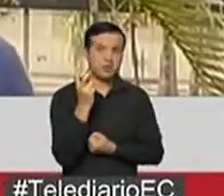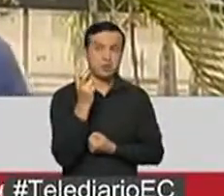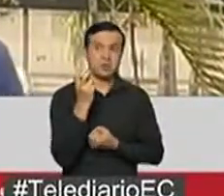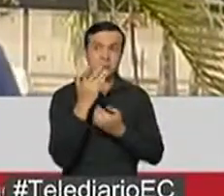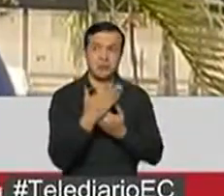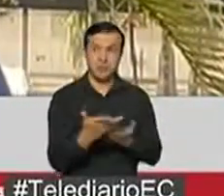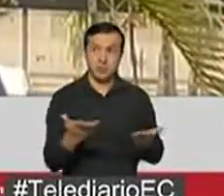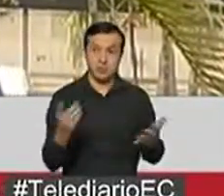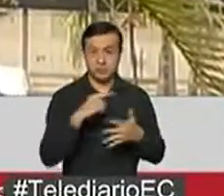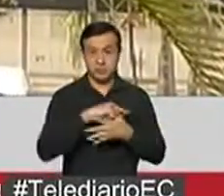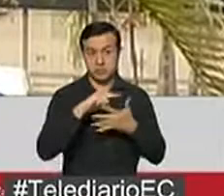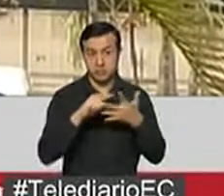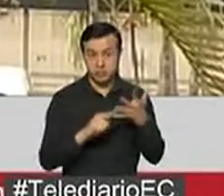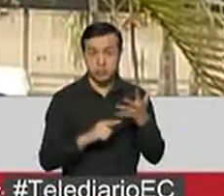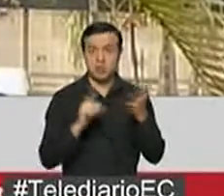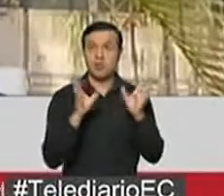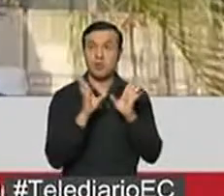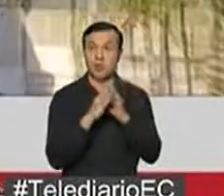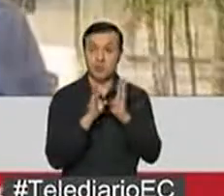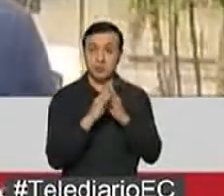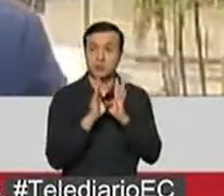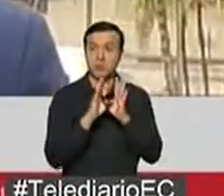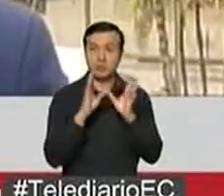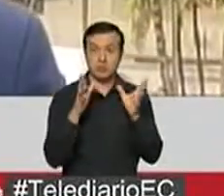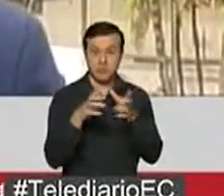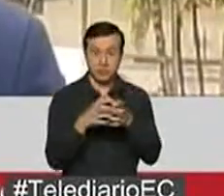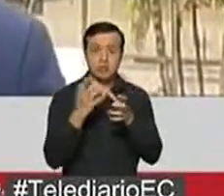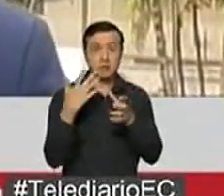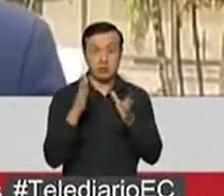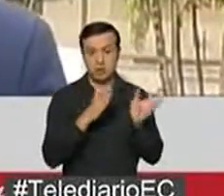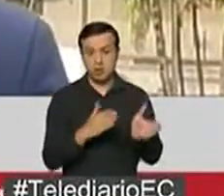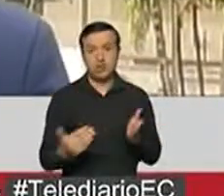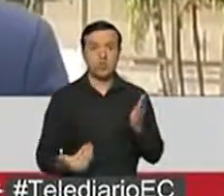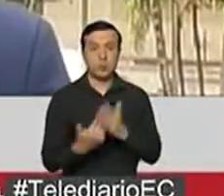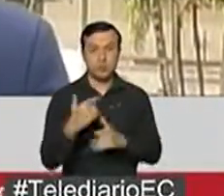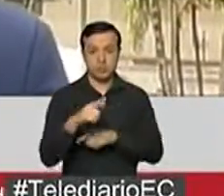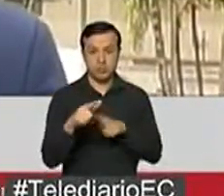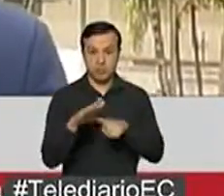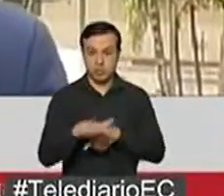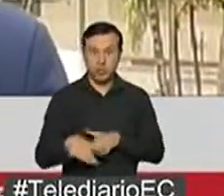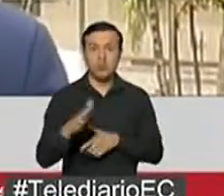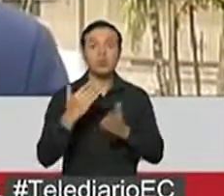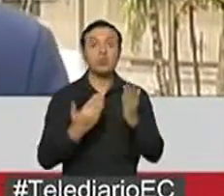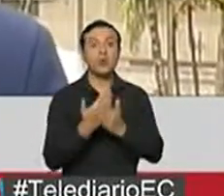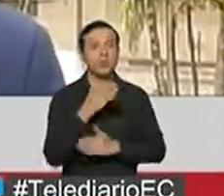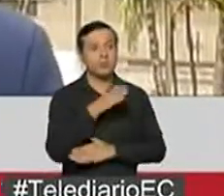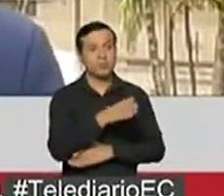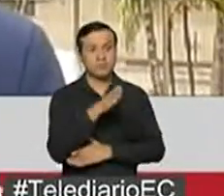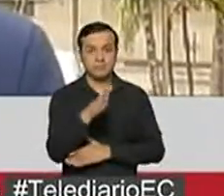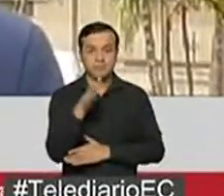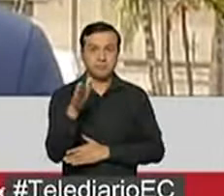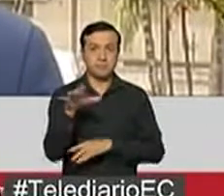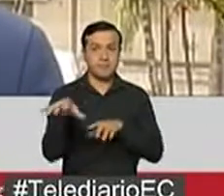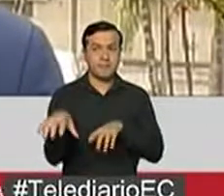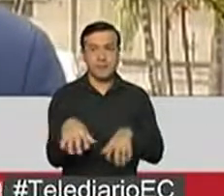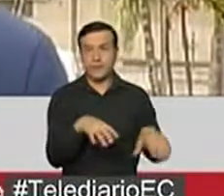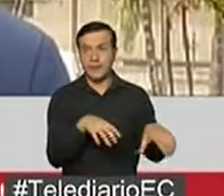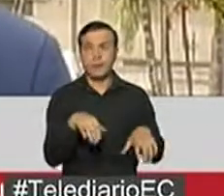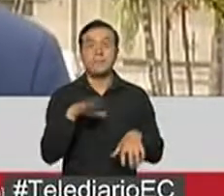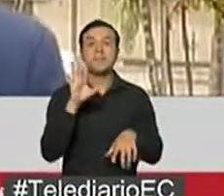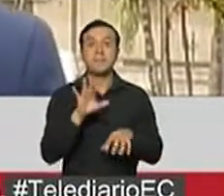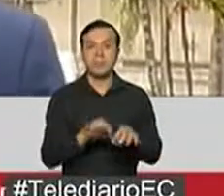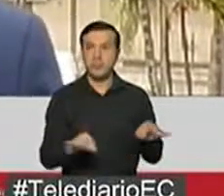de eventos de convenciones congresos estamos desarrollando nuevos destinos nuevas rutas y generando una actividad muy